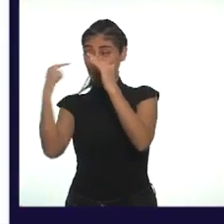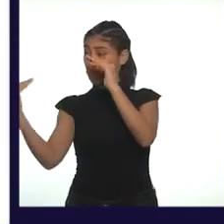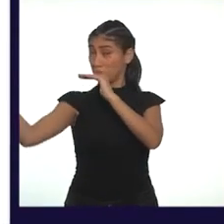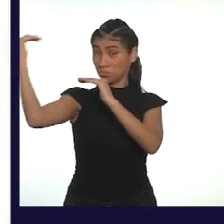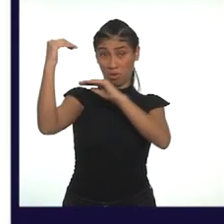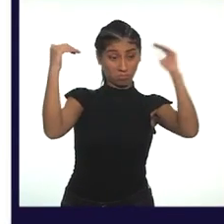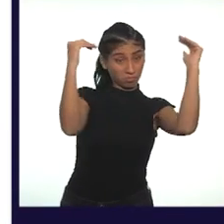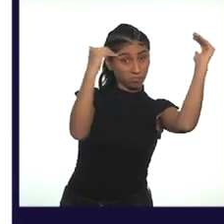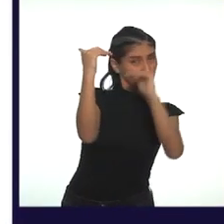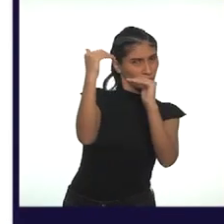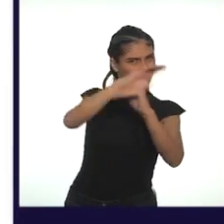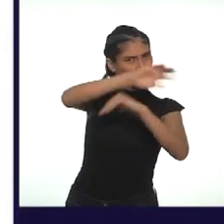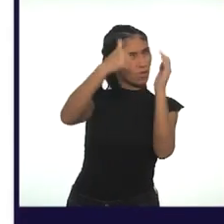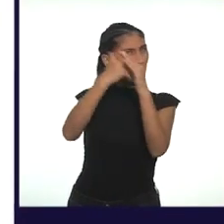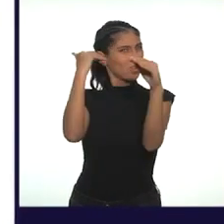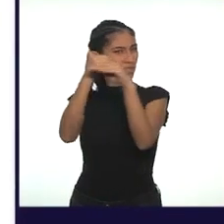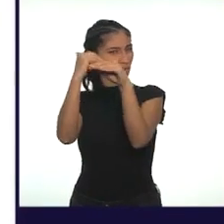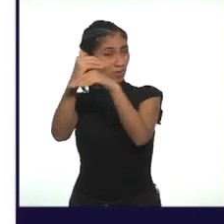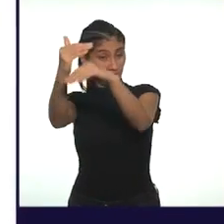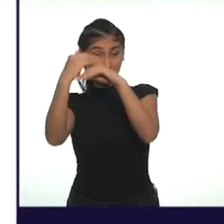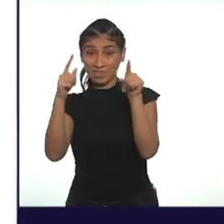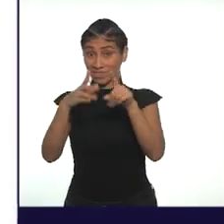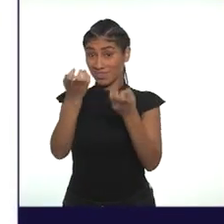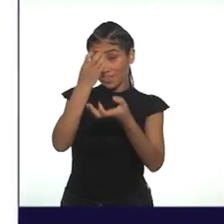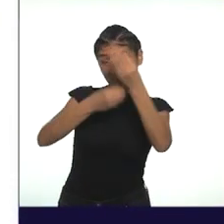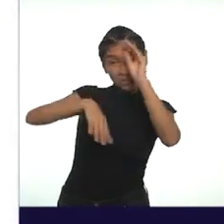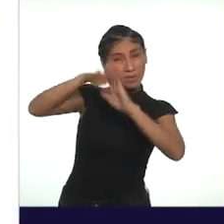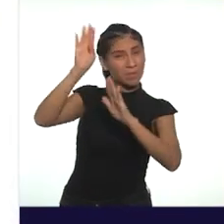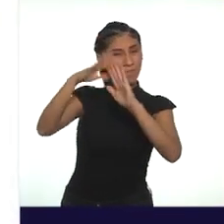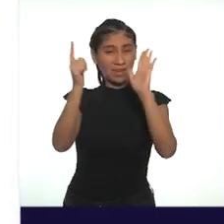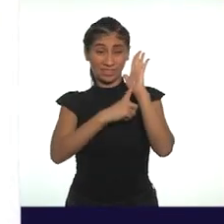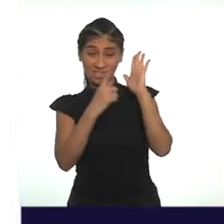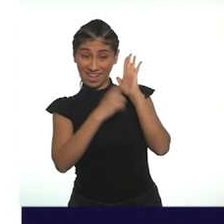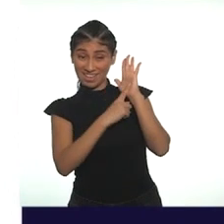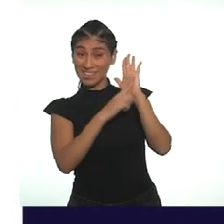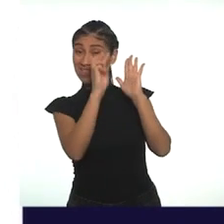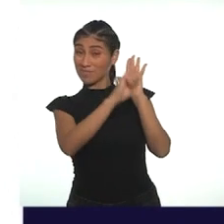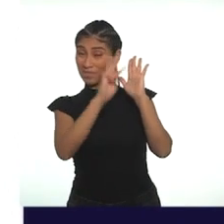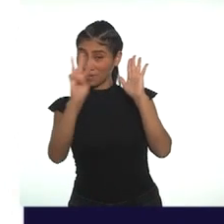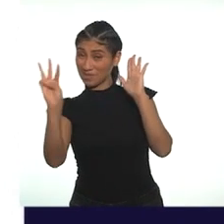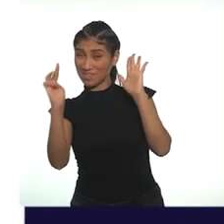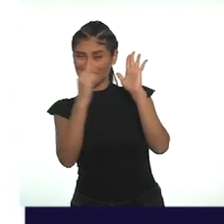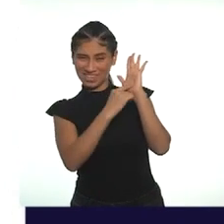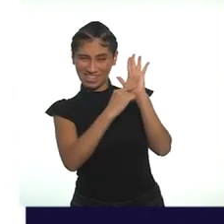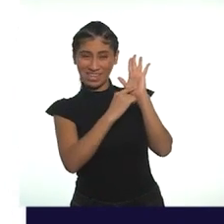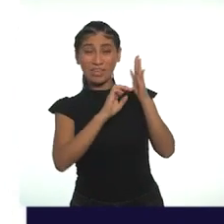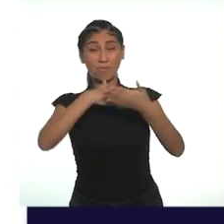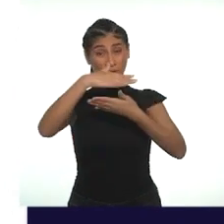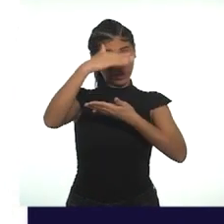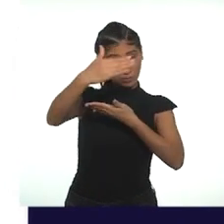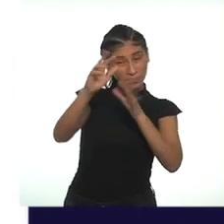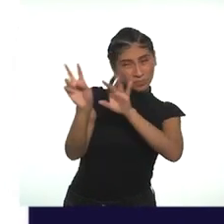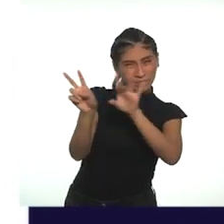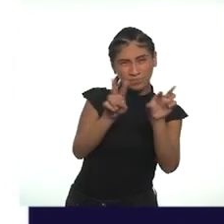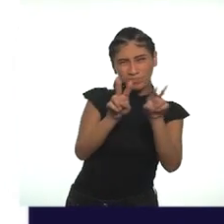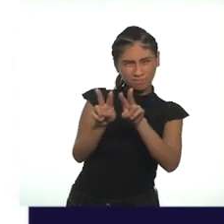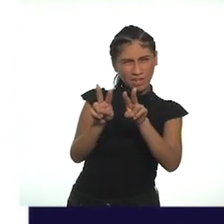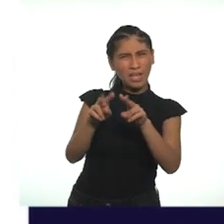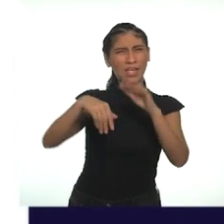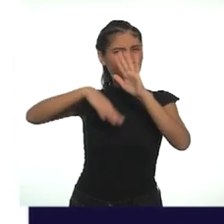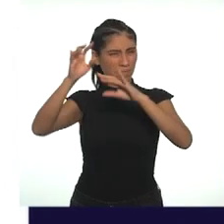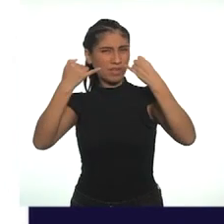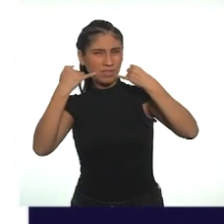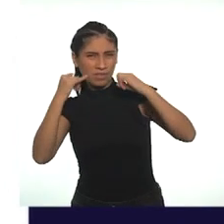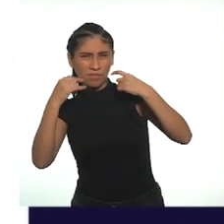una publicación que se realizó en el marco del proyecto especial Bicentenario de la Independencia del Perú del año 2020.